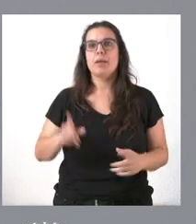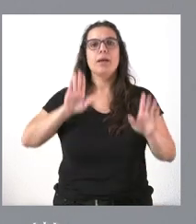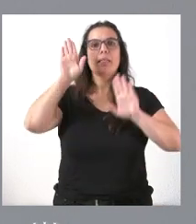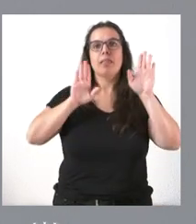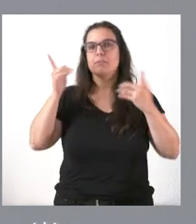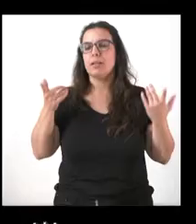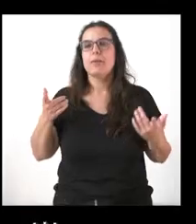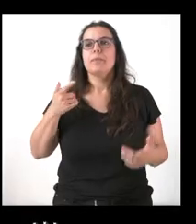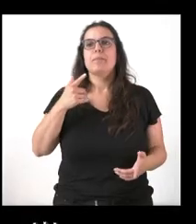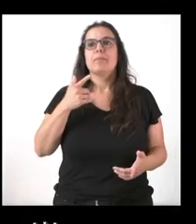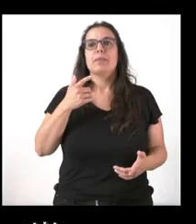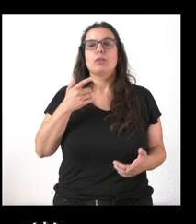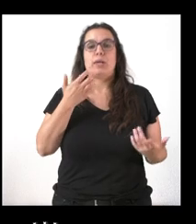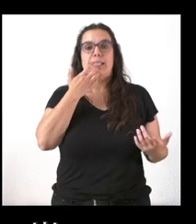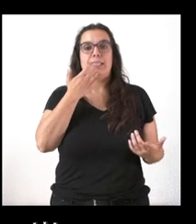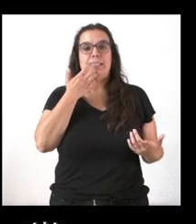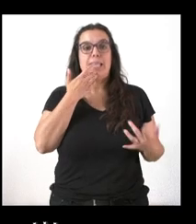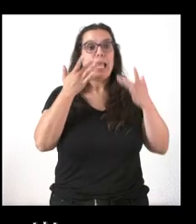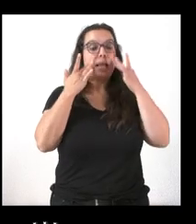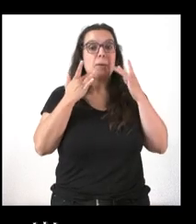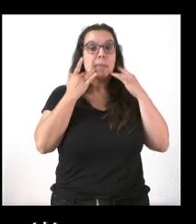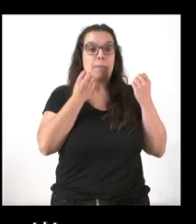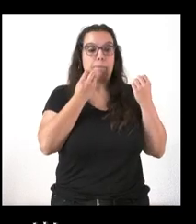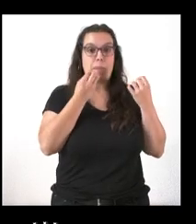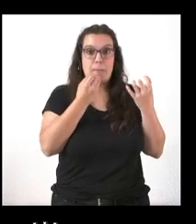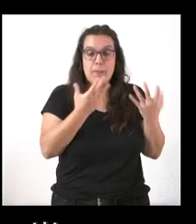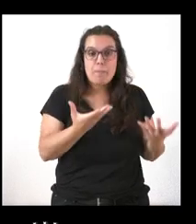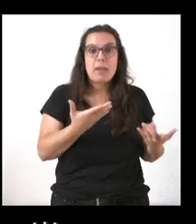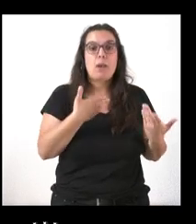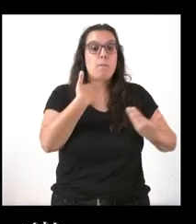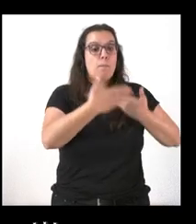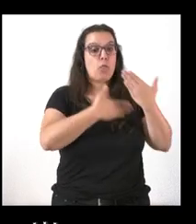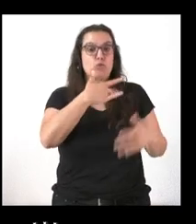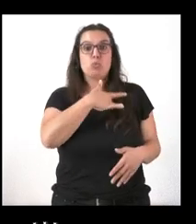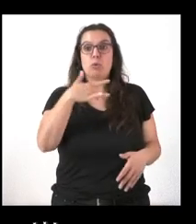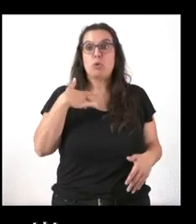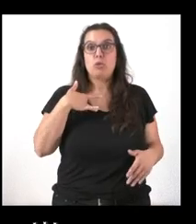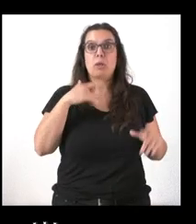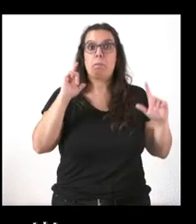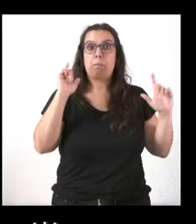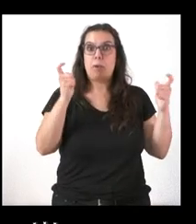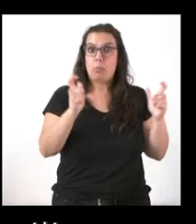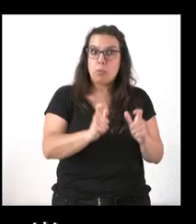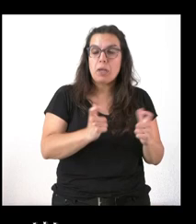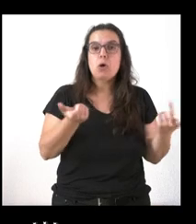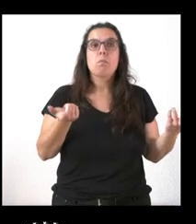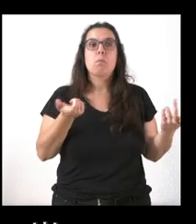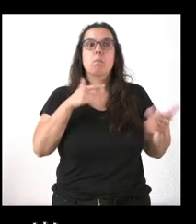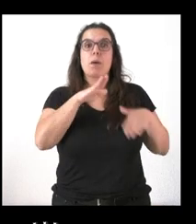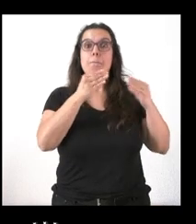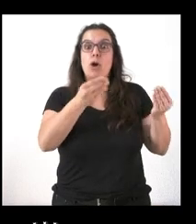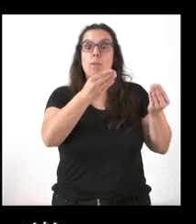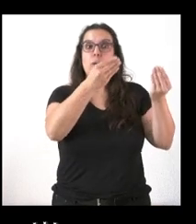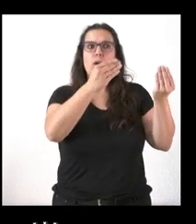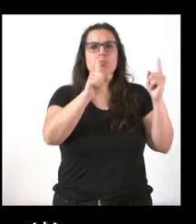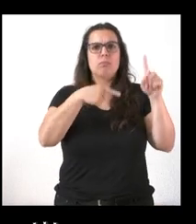si iba bien el saneamiento si iba si la tuberculosis estaba reduciéndose si estaba dando Pasos Por